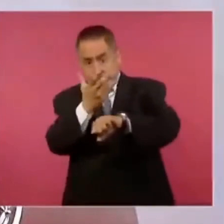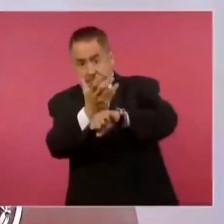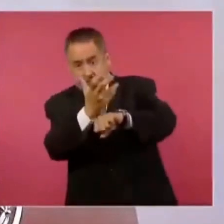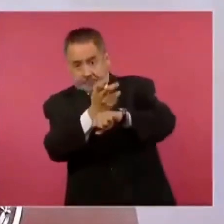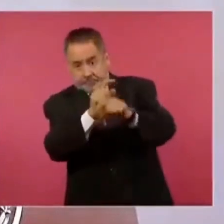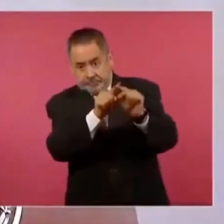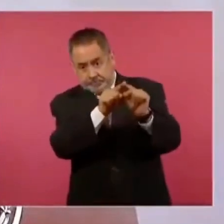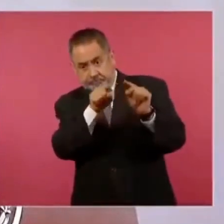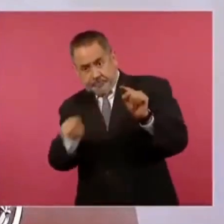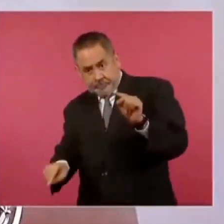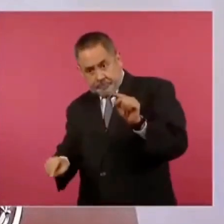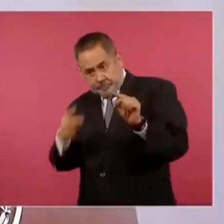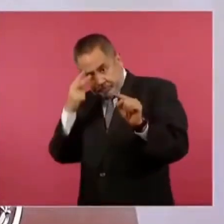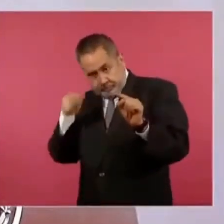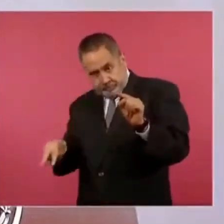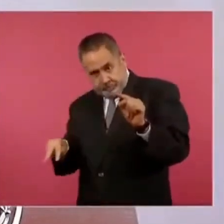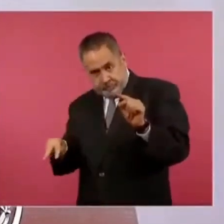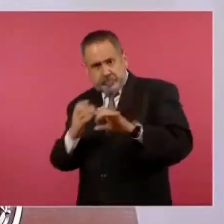México